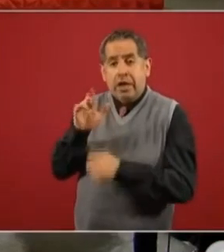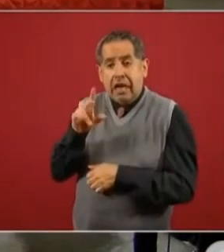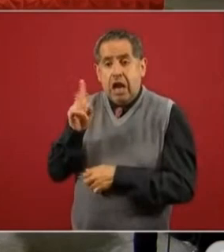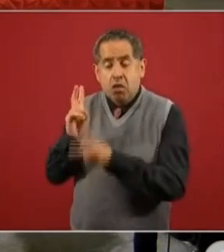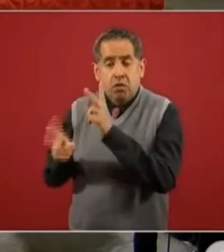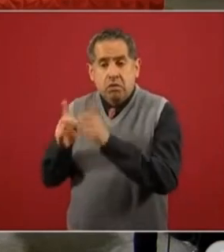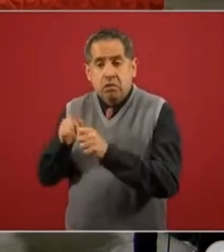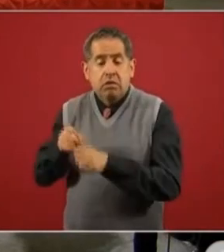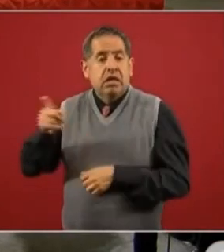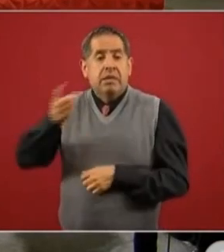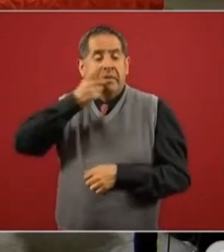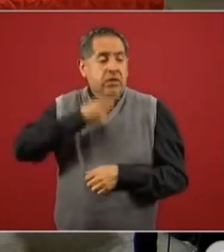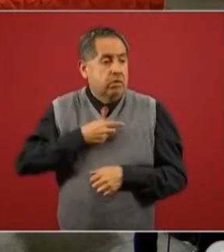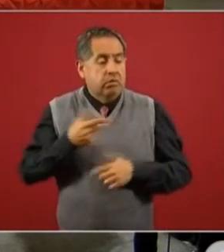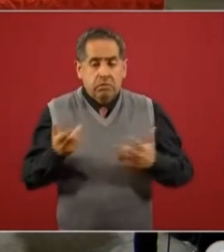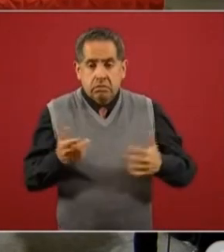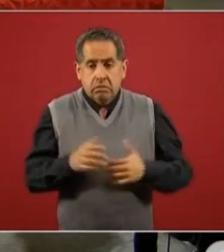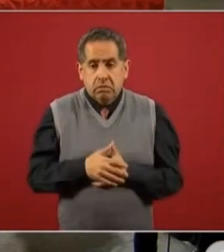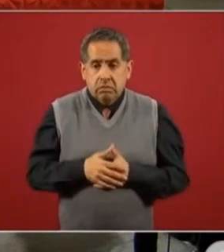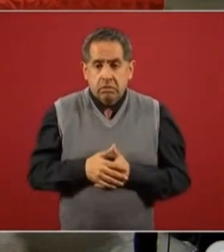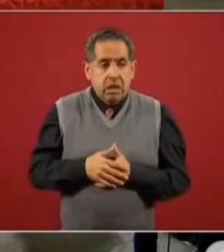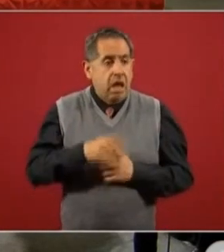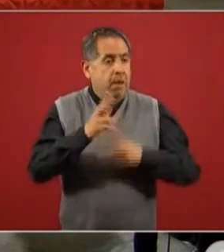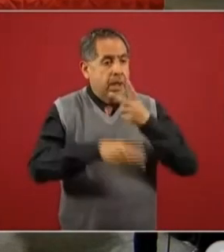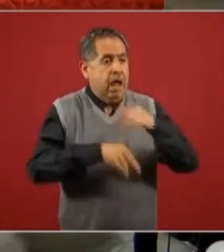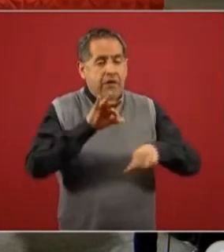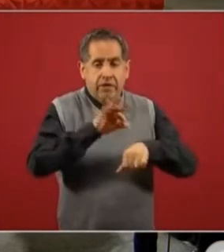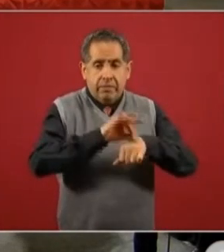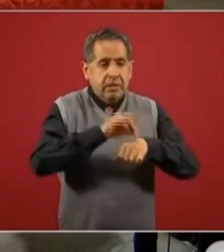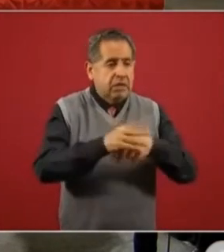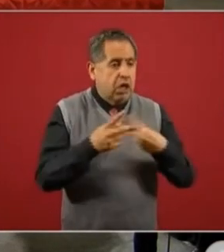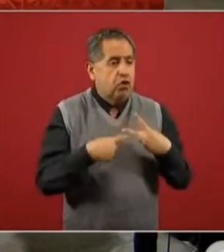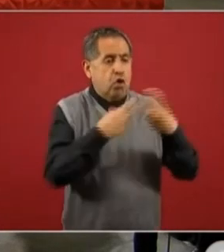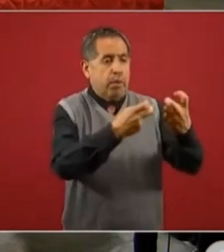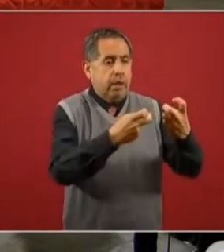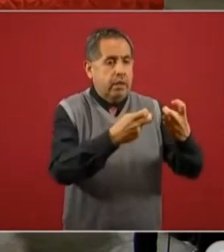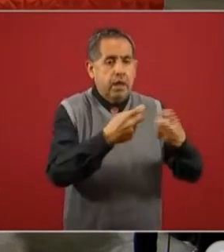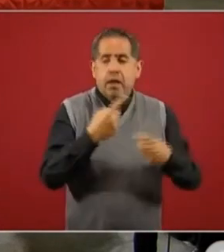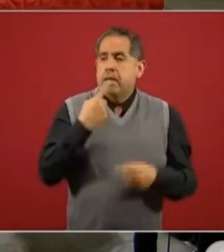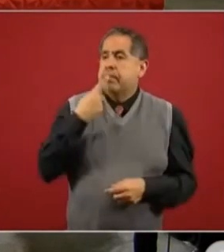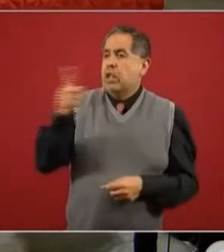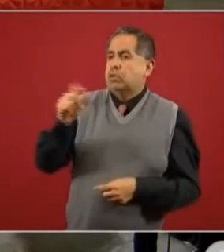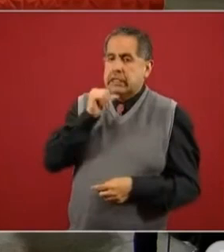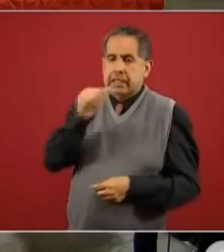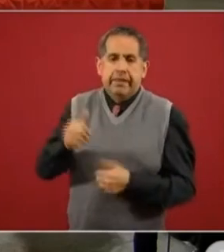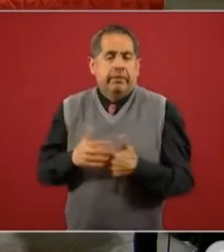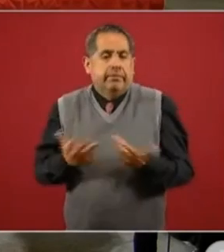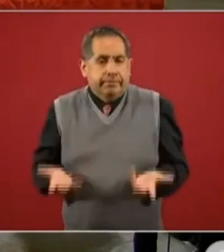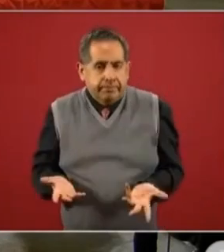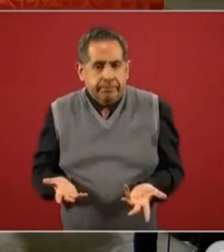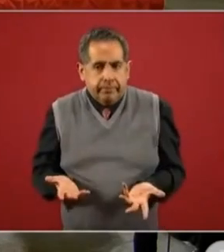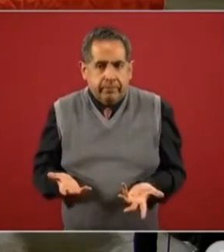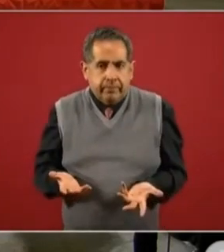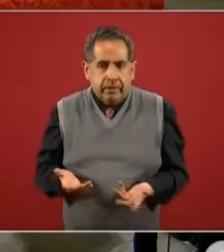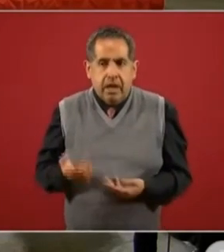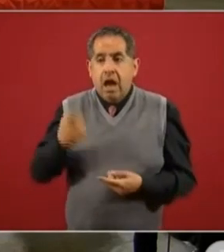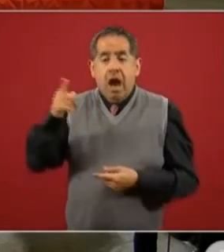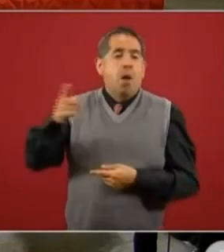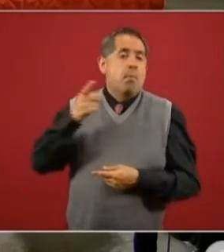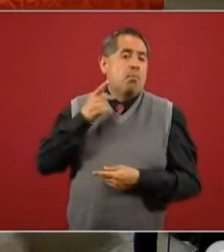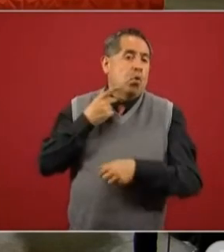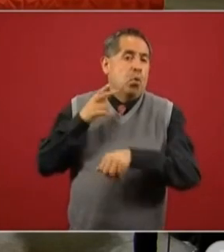Perfecto. Y la frase de Ricardo fue, van a las farmacias, les roban y no presentan denuncias. La Procuraduría tiene muy pocas